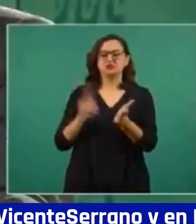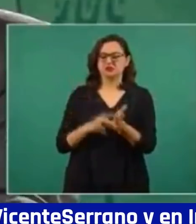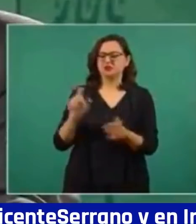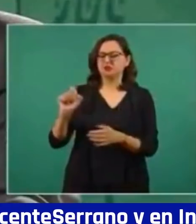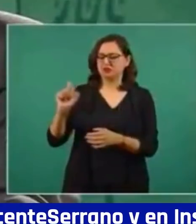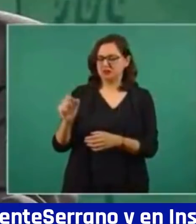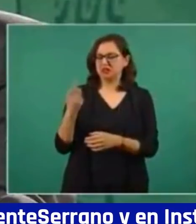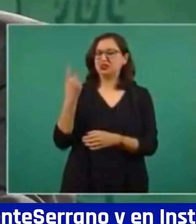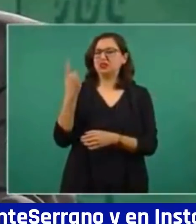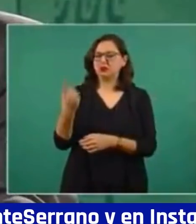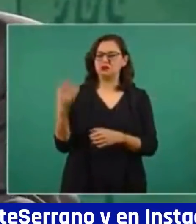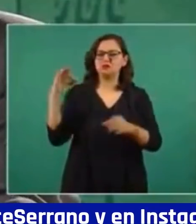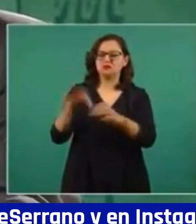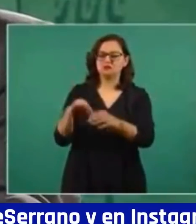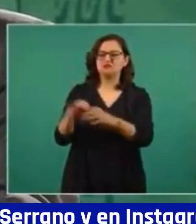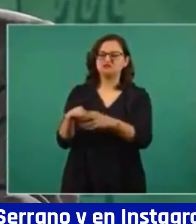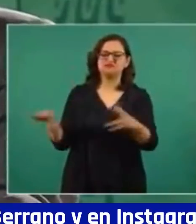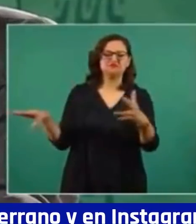ahí.